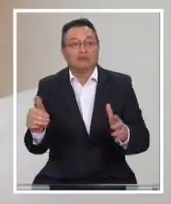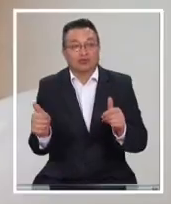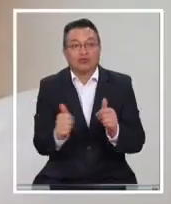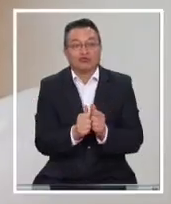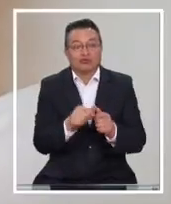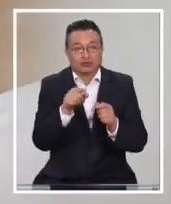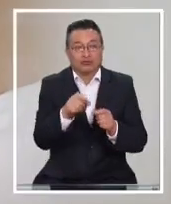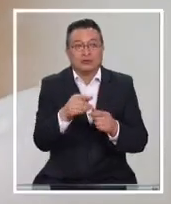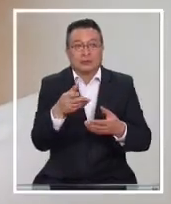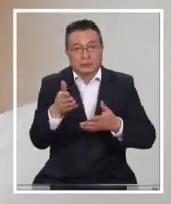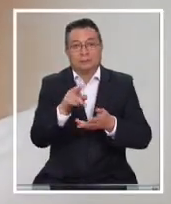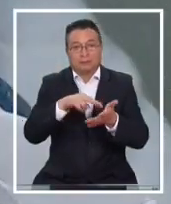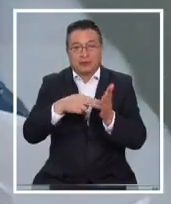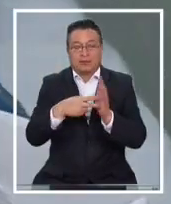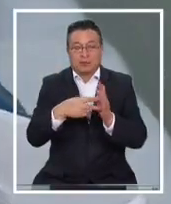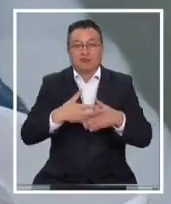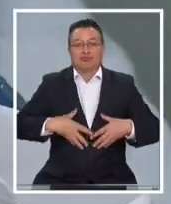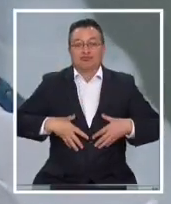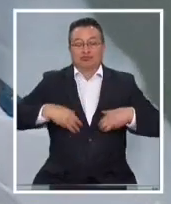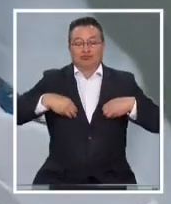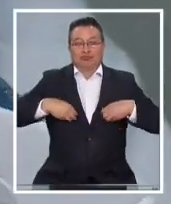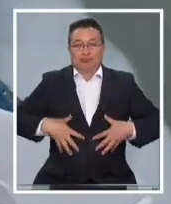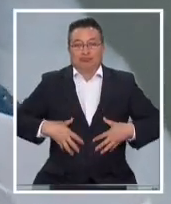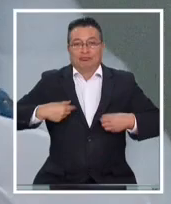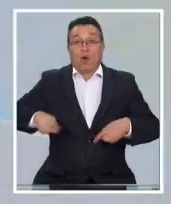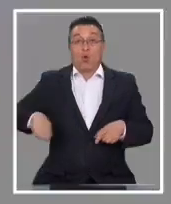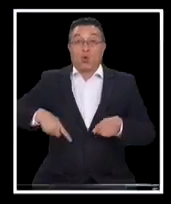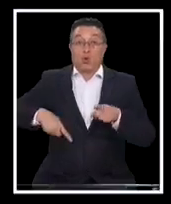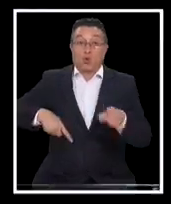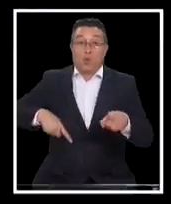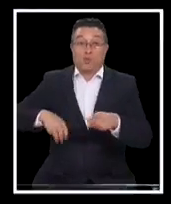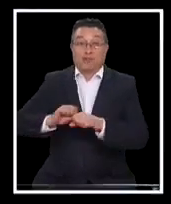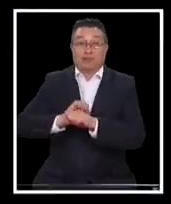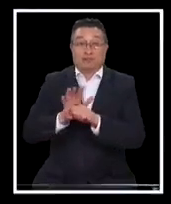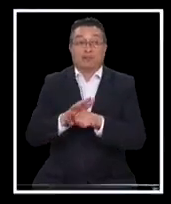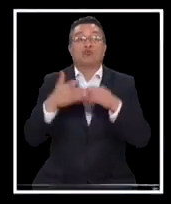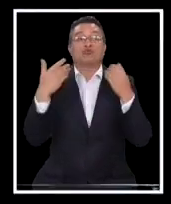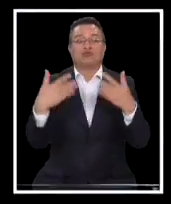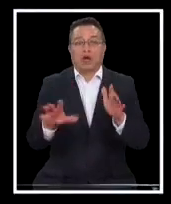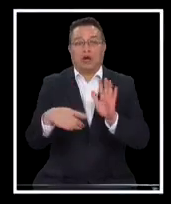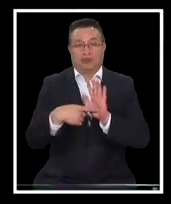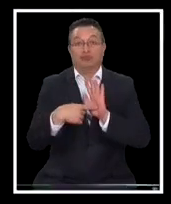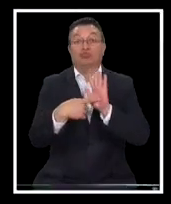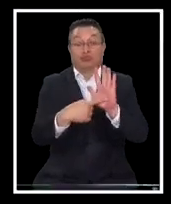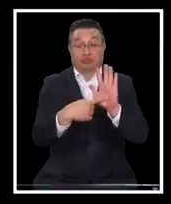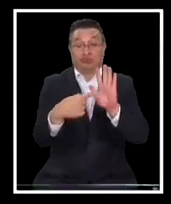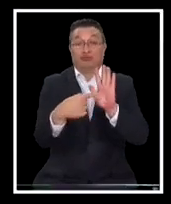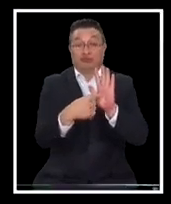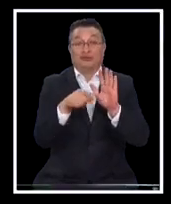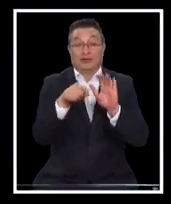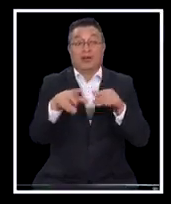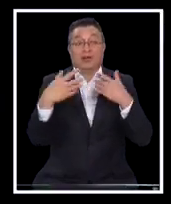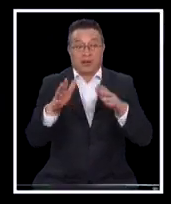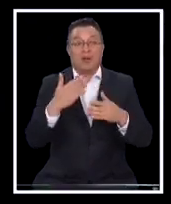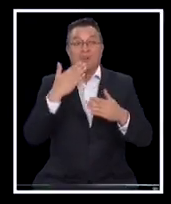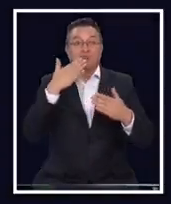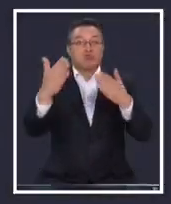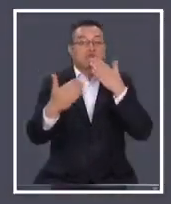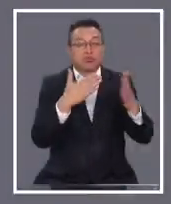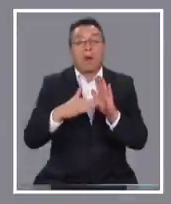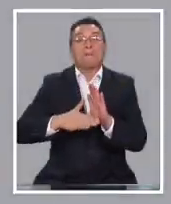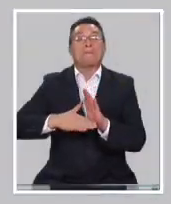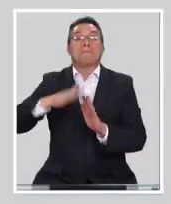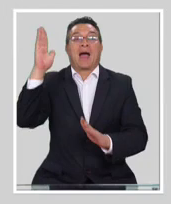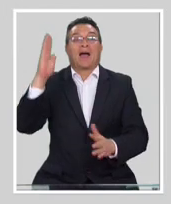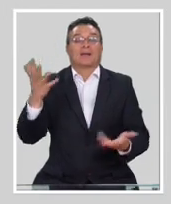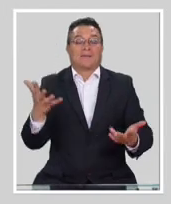serias complicaciones respiratorias producto del coronavirus. Se ha demostrado que además confiere mayor contagiosidad.